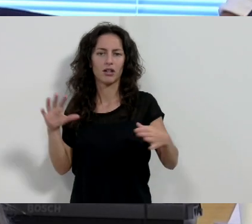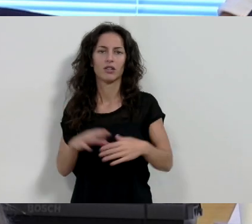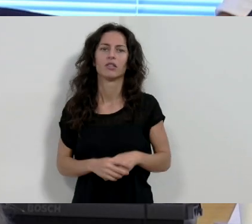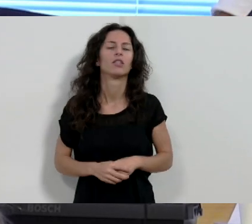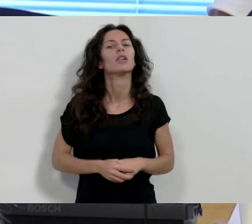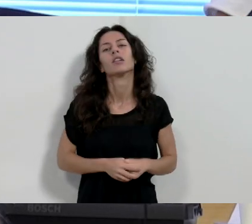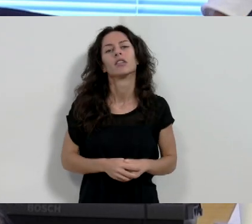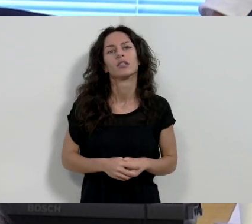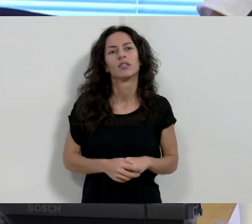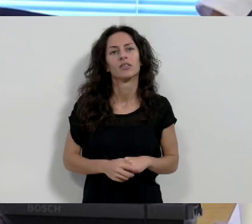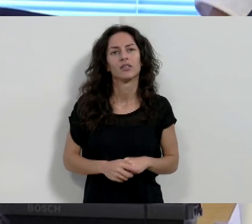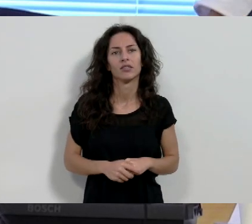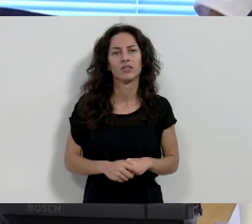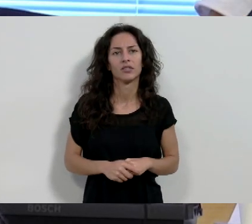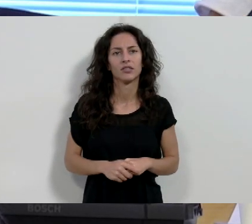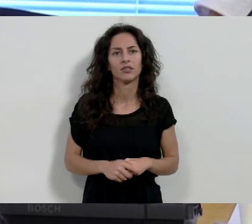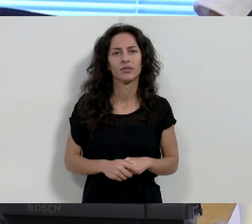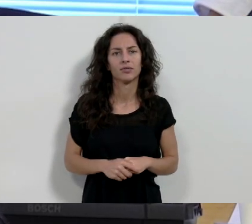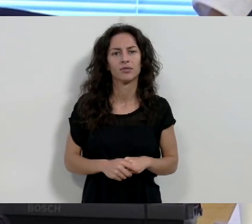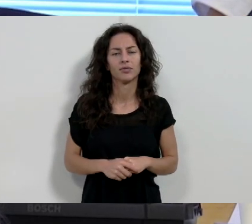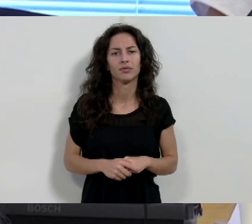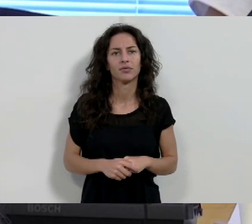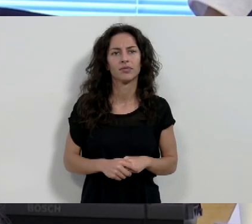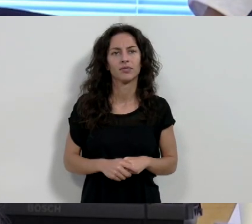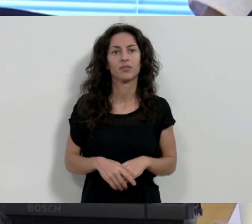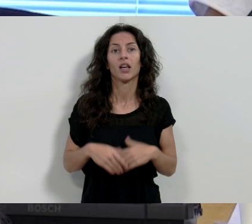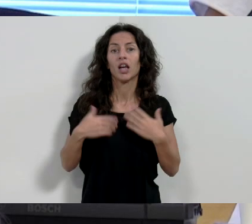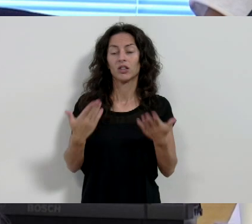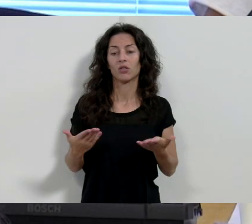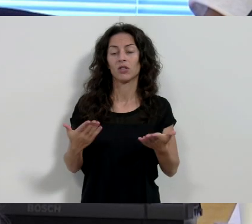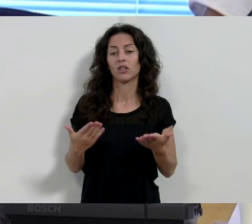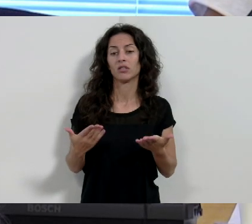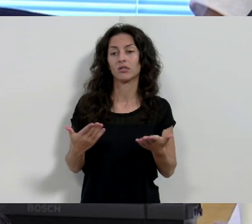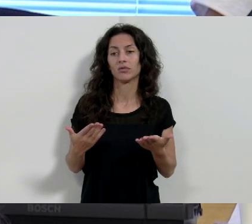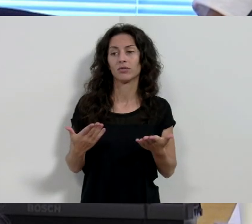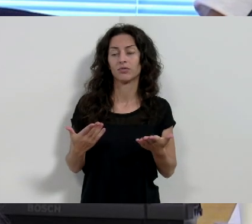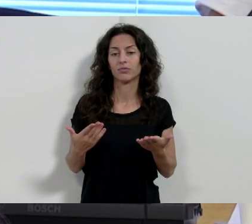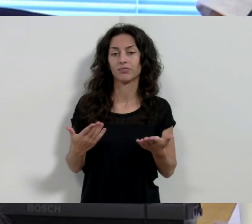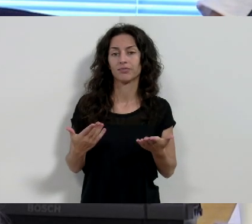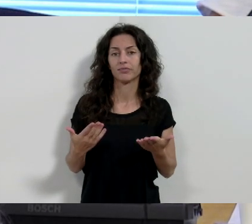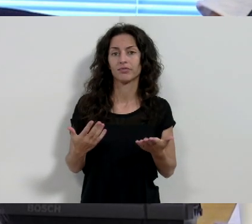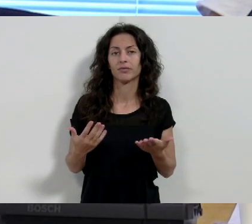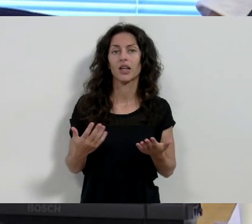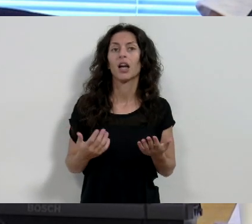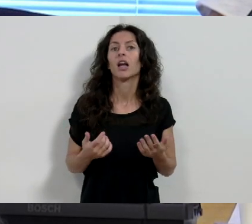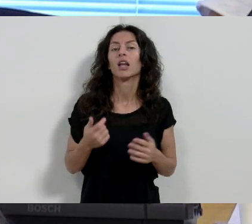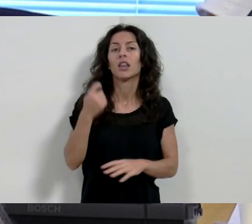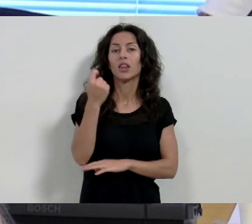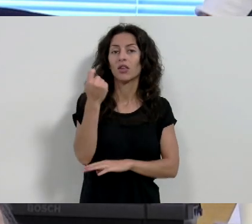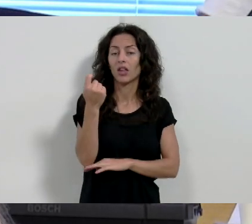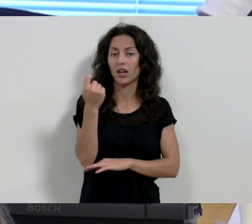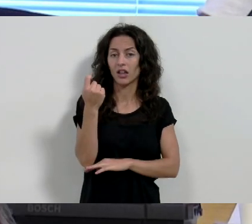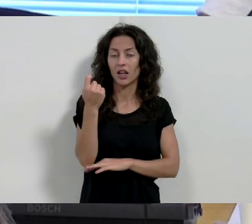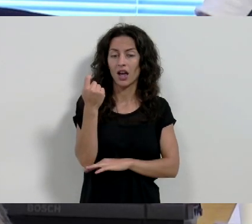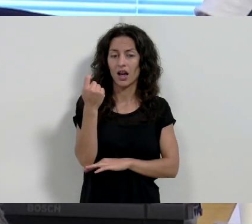efectivo. Aún así, Ciudad Real tiene carencias muy importantes de limpieza, que no sirven solamente con barrer, que hay que